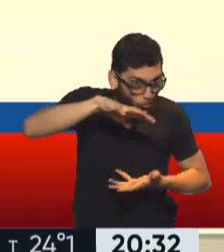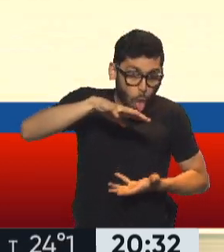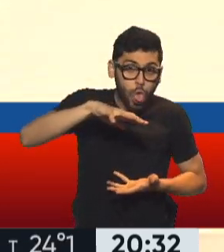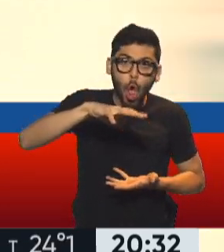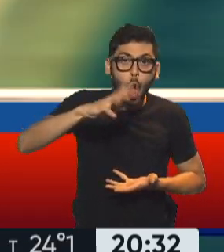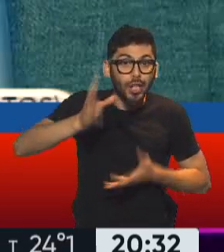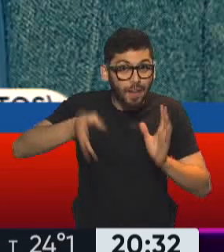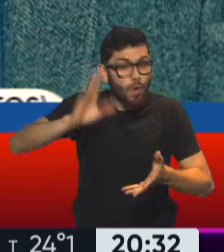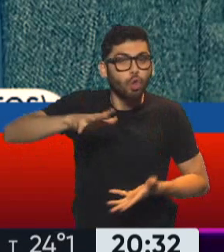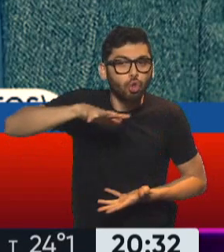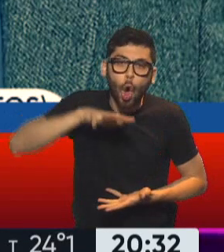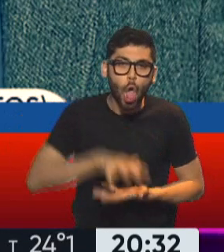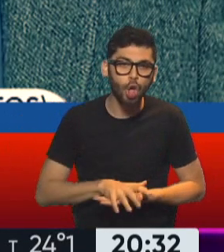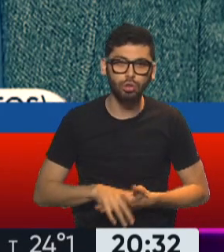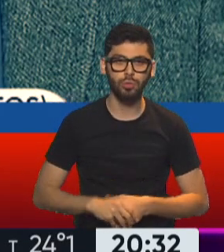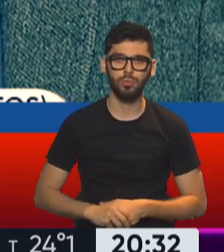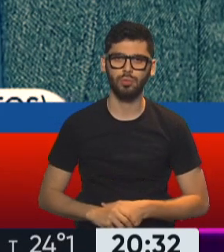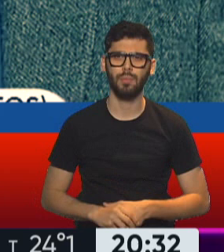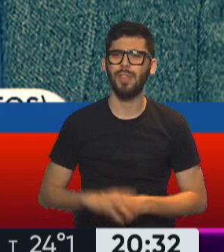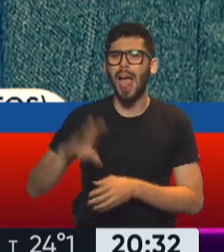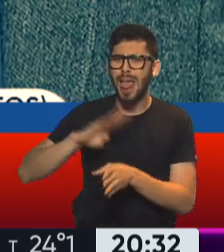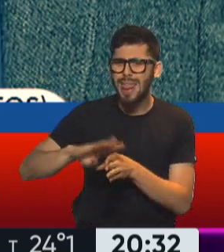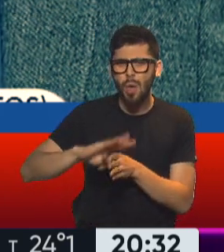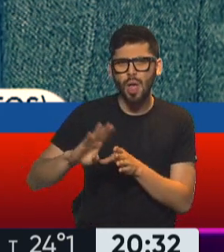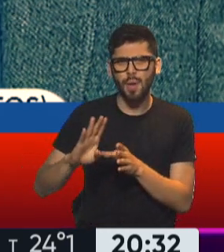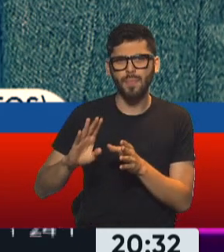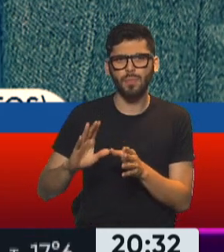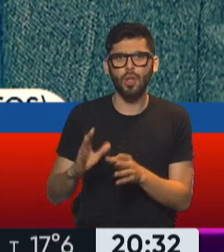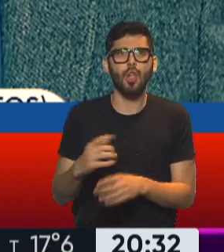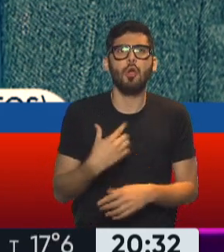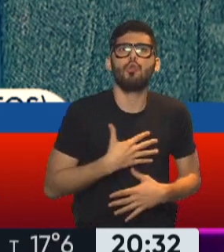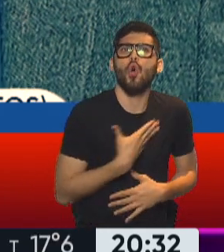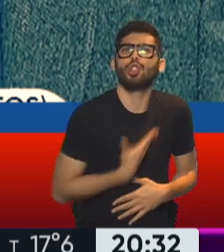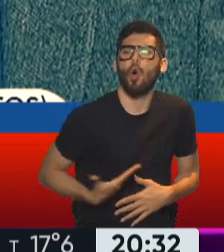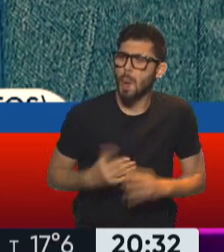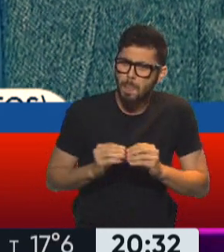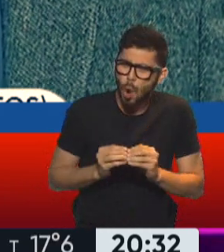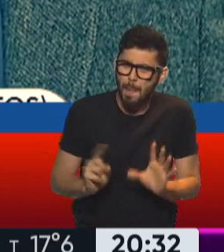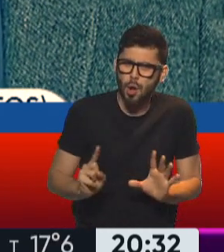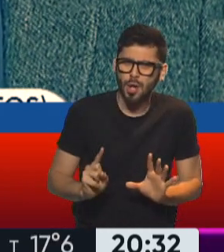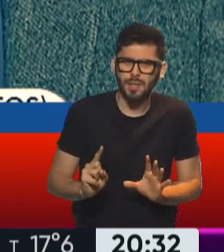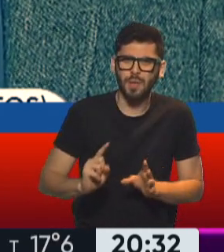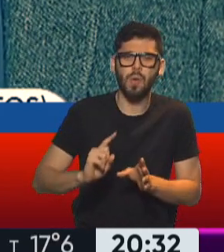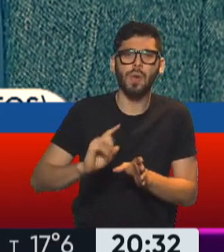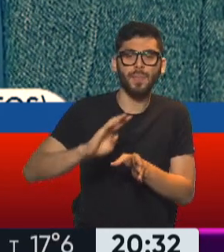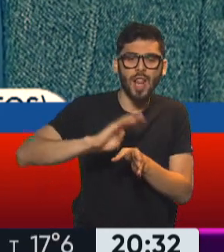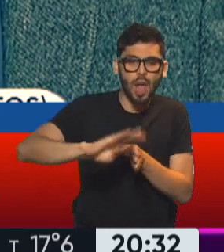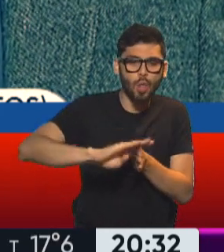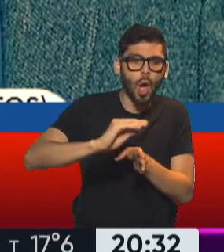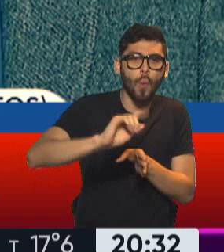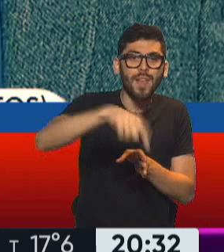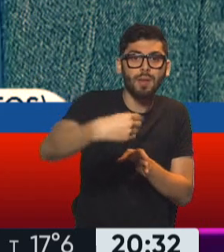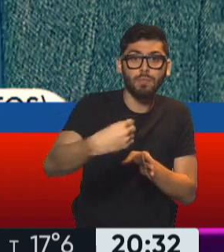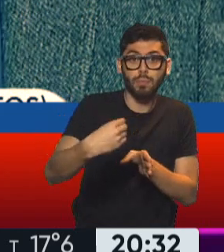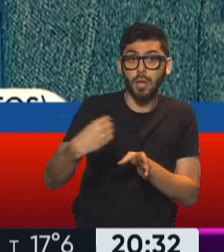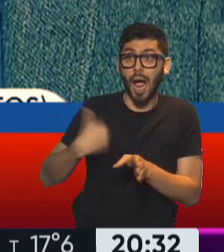Todos. La deuda no es un problema de nuestro gobierno. La deuda es el resultado del déficit